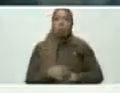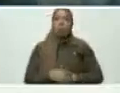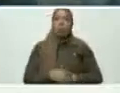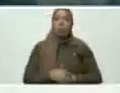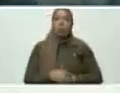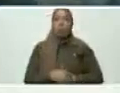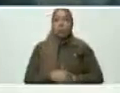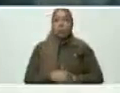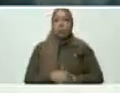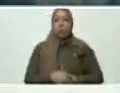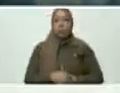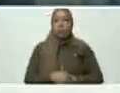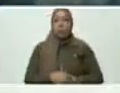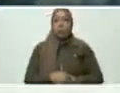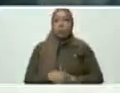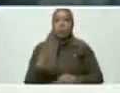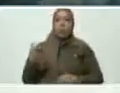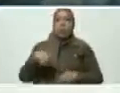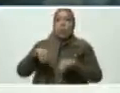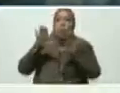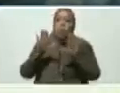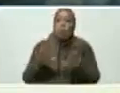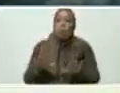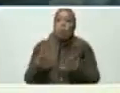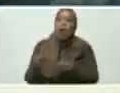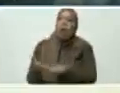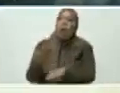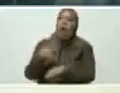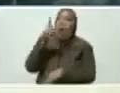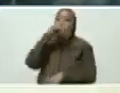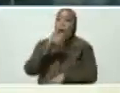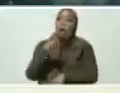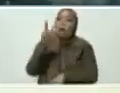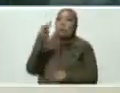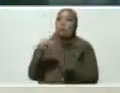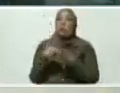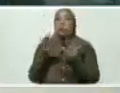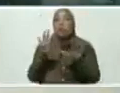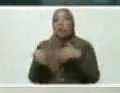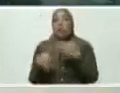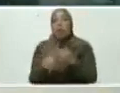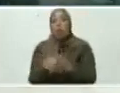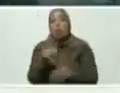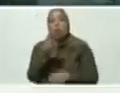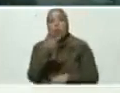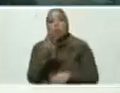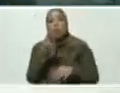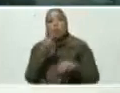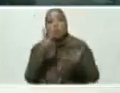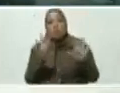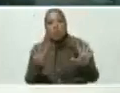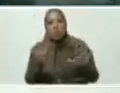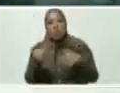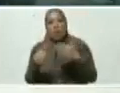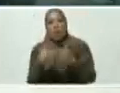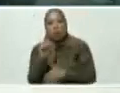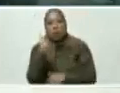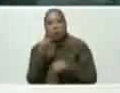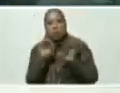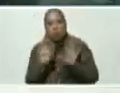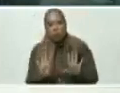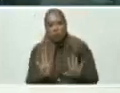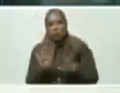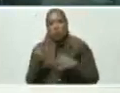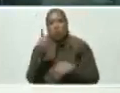estamos saliendo de la roncha que tuvimos año 1819 2021 entonces viene un grupo